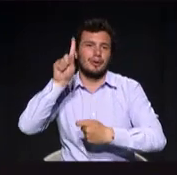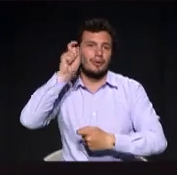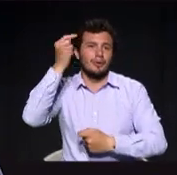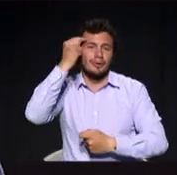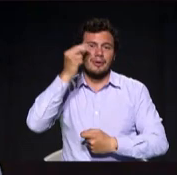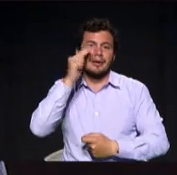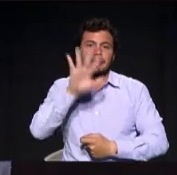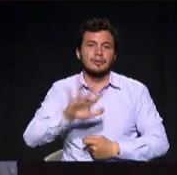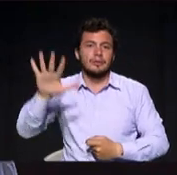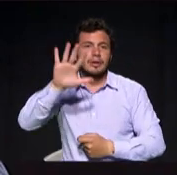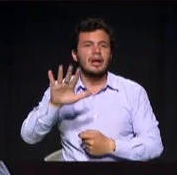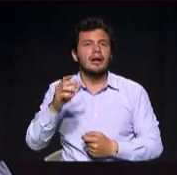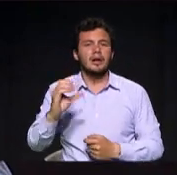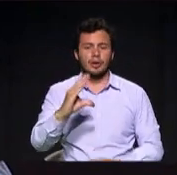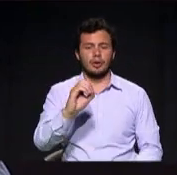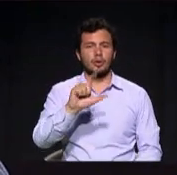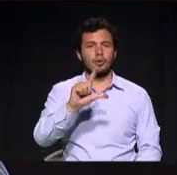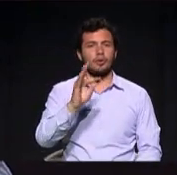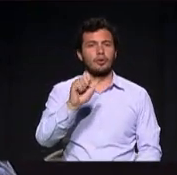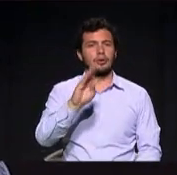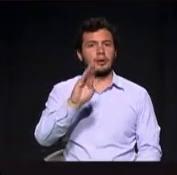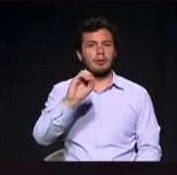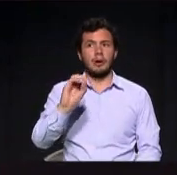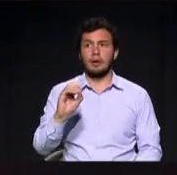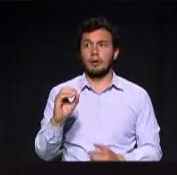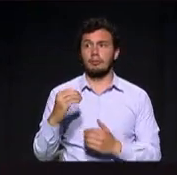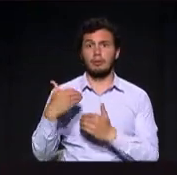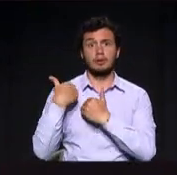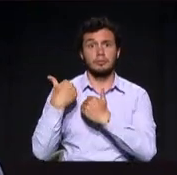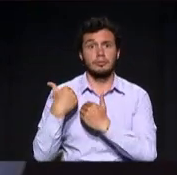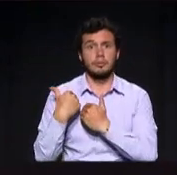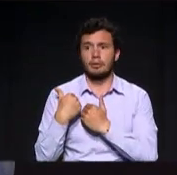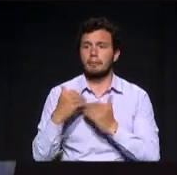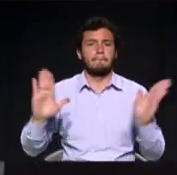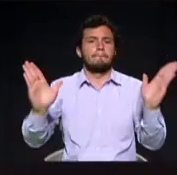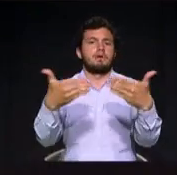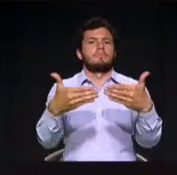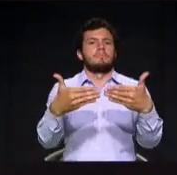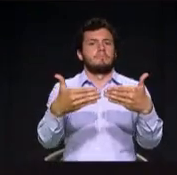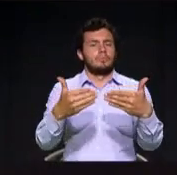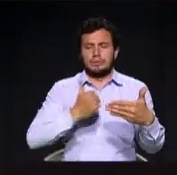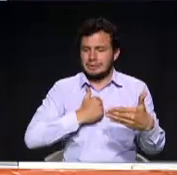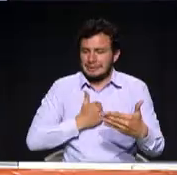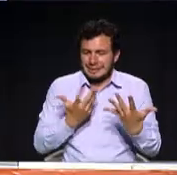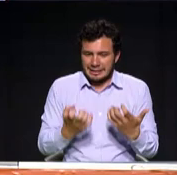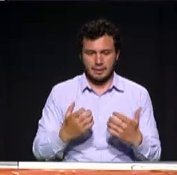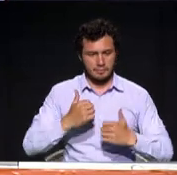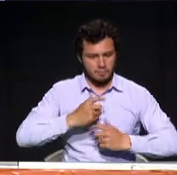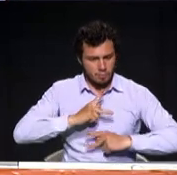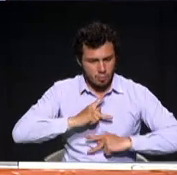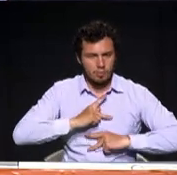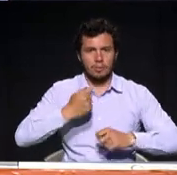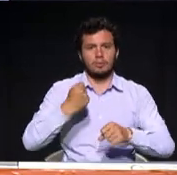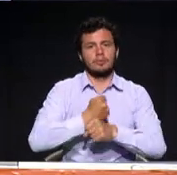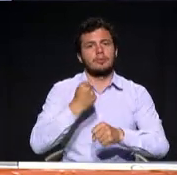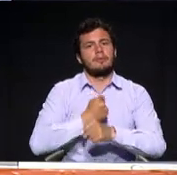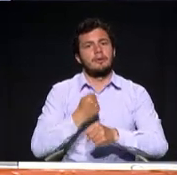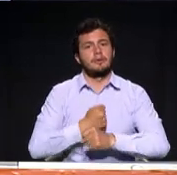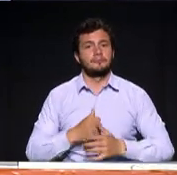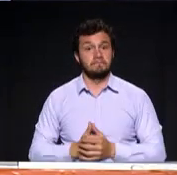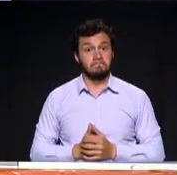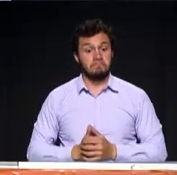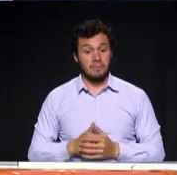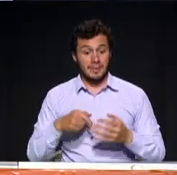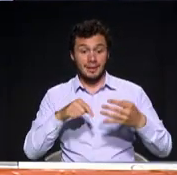coltabaco lo cerraron sin ninguna responsabilidad nosotros trabajaremos por fortalecer nuestro propio empleo y finalizamos este bloque de empleo